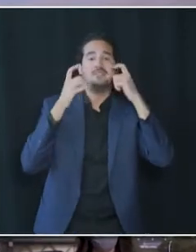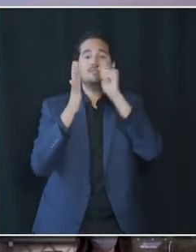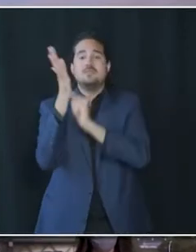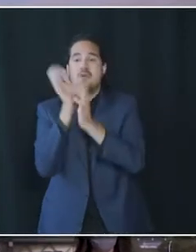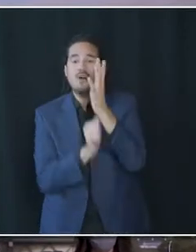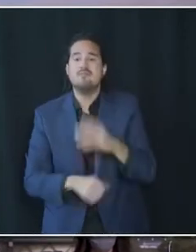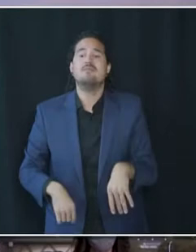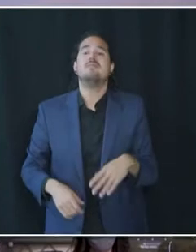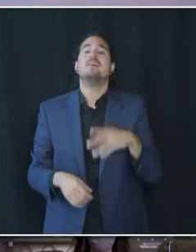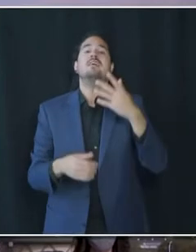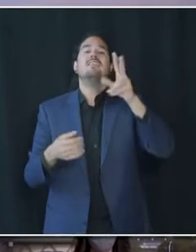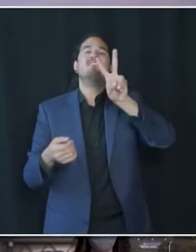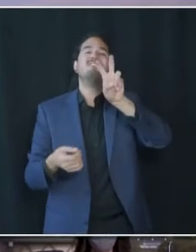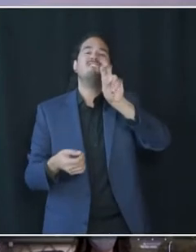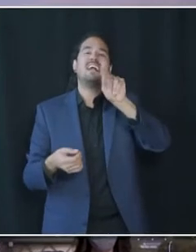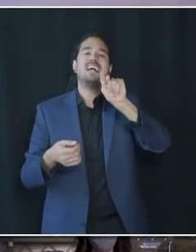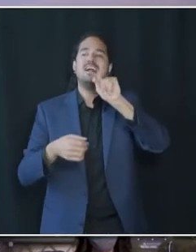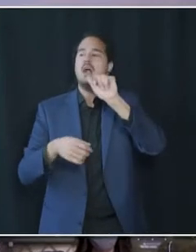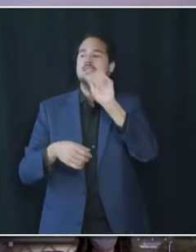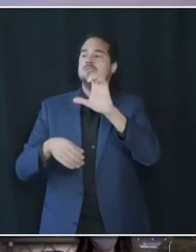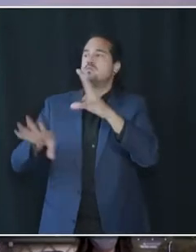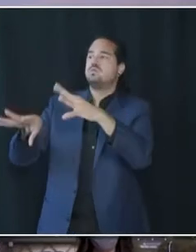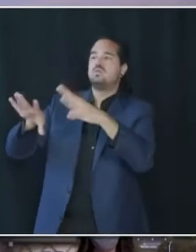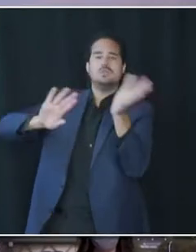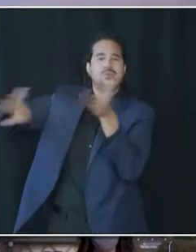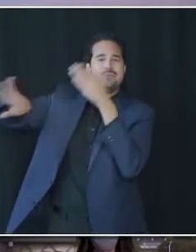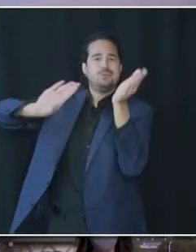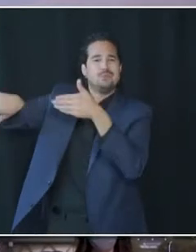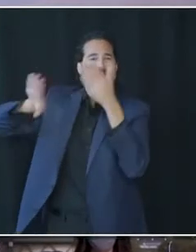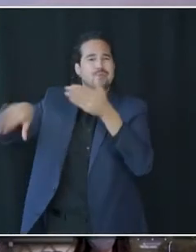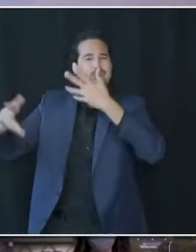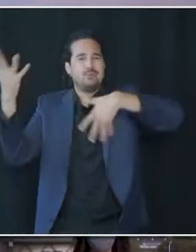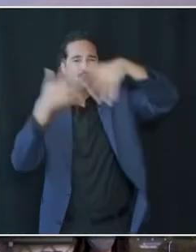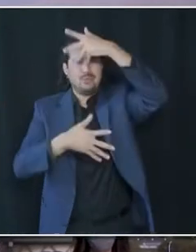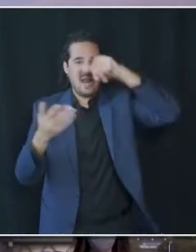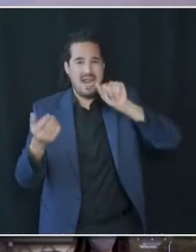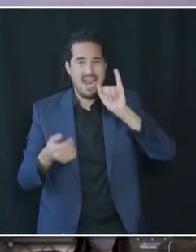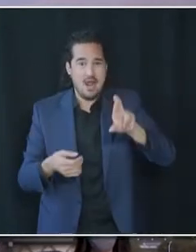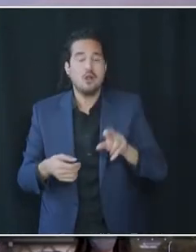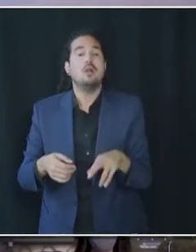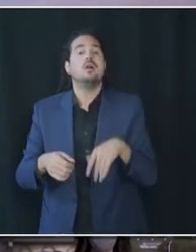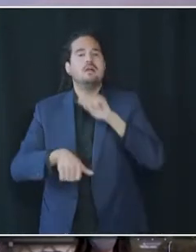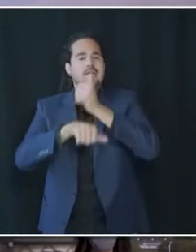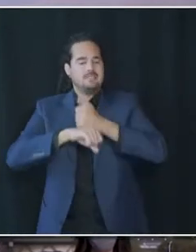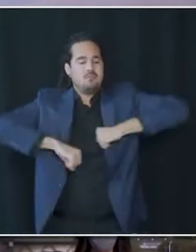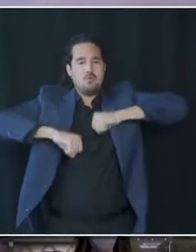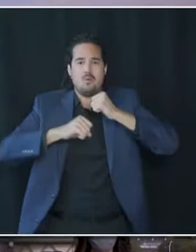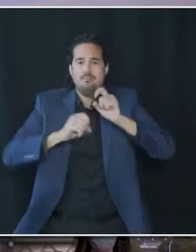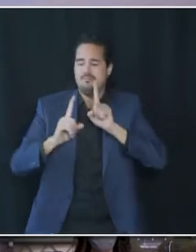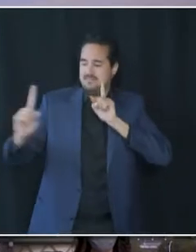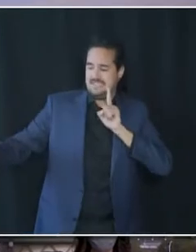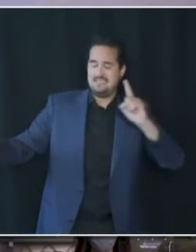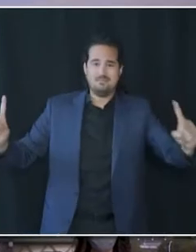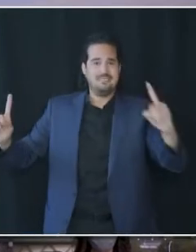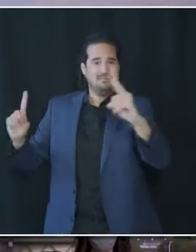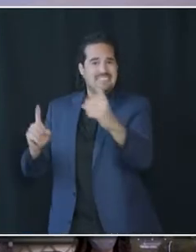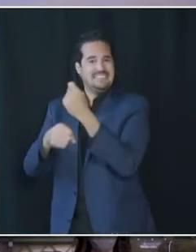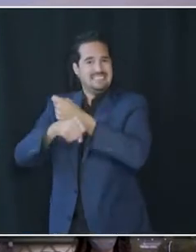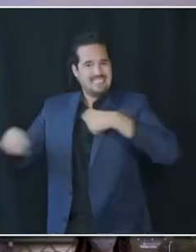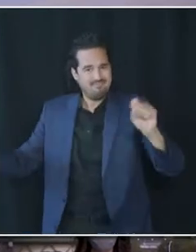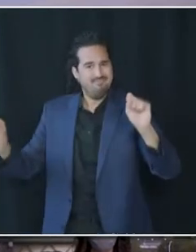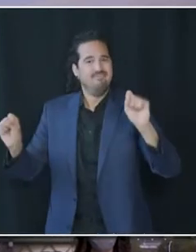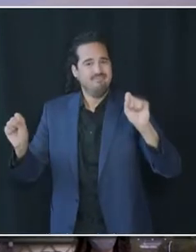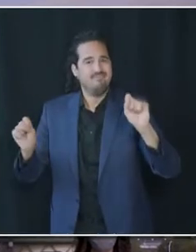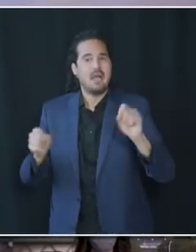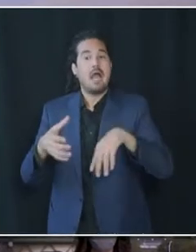al distanciamiento social la filtración aire tenemos muchos muchos distritos que